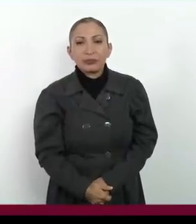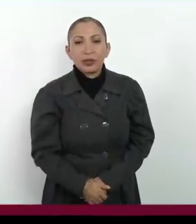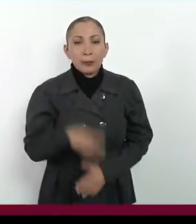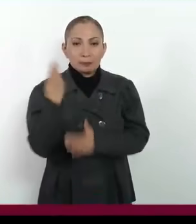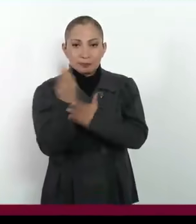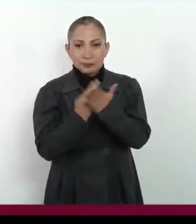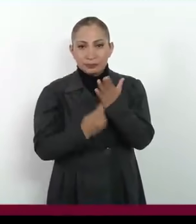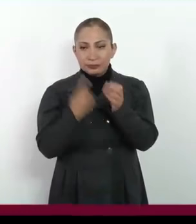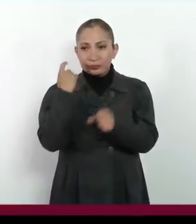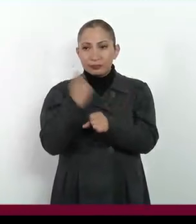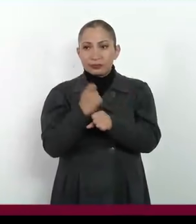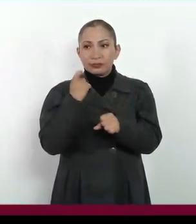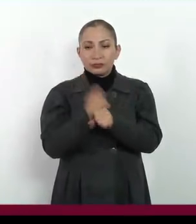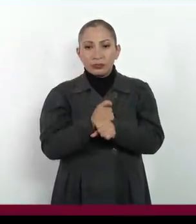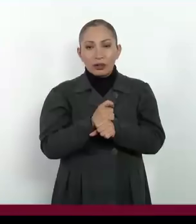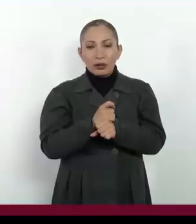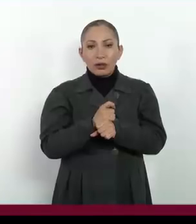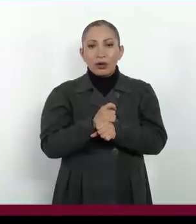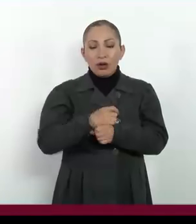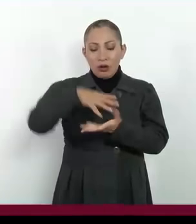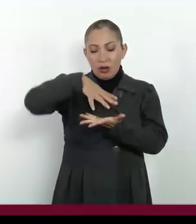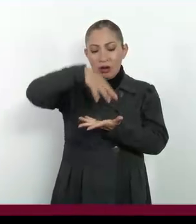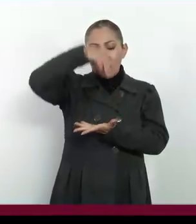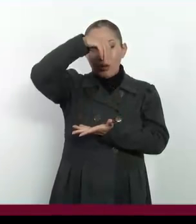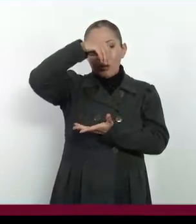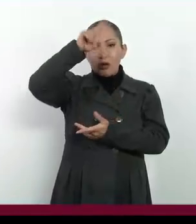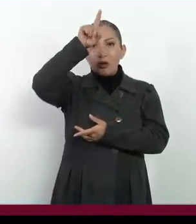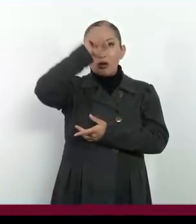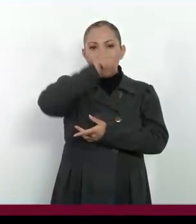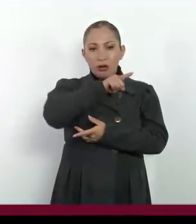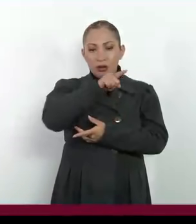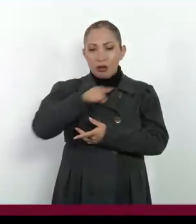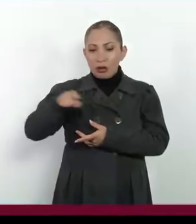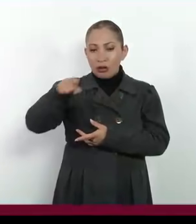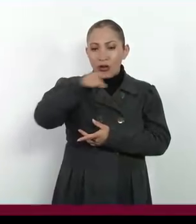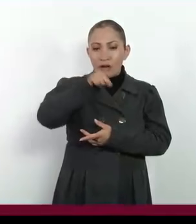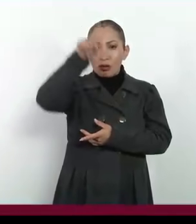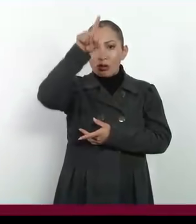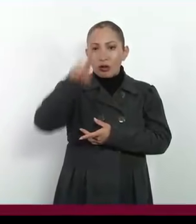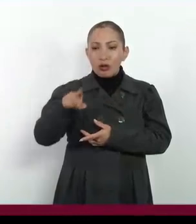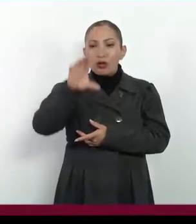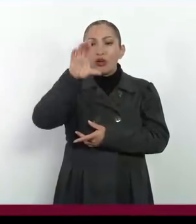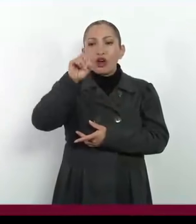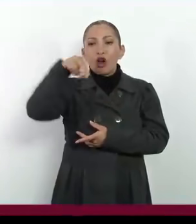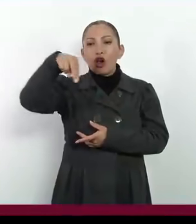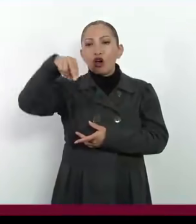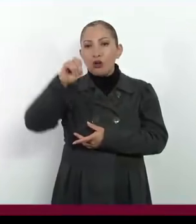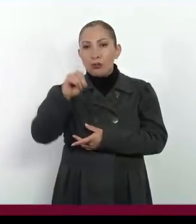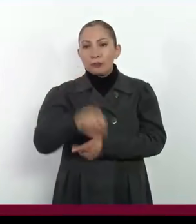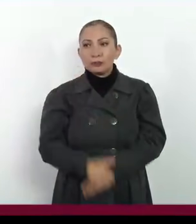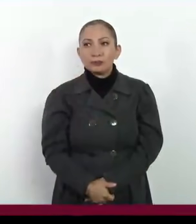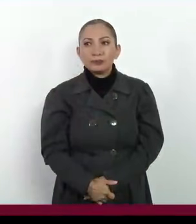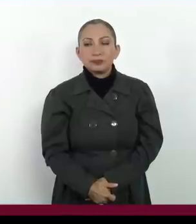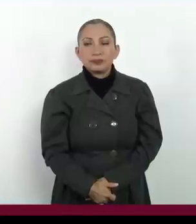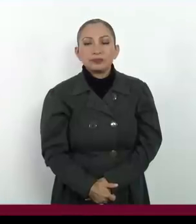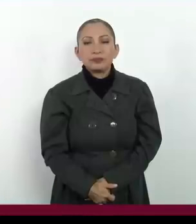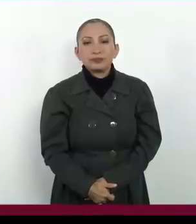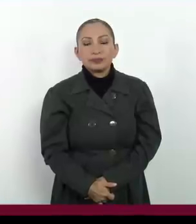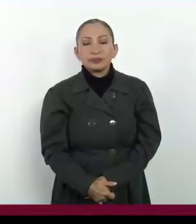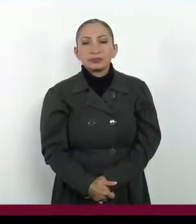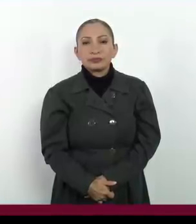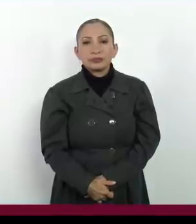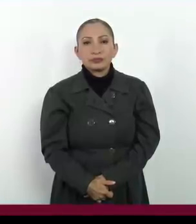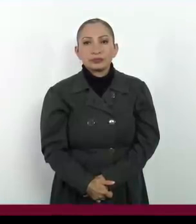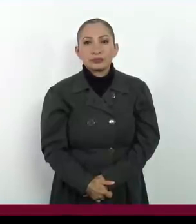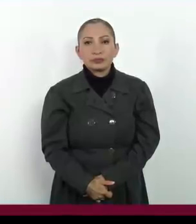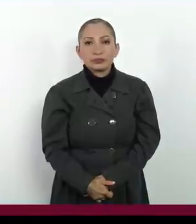Vamos a dibujar primero un cono. Muy bien. Vamos a tratar de dibujar un cono. Digamos, aquí